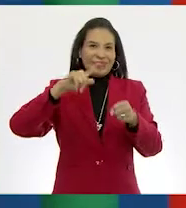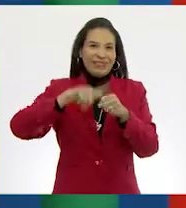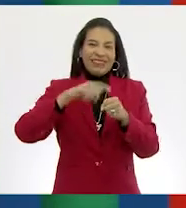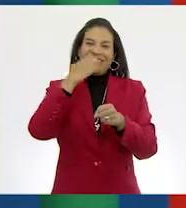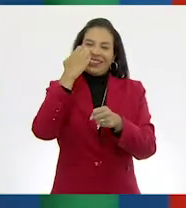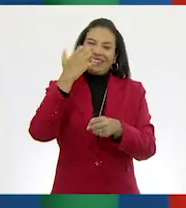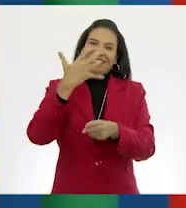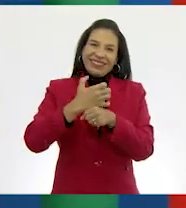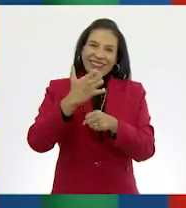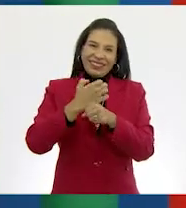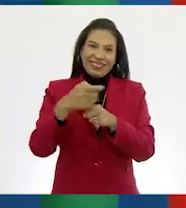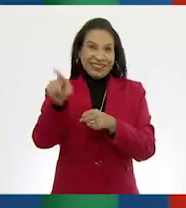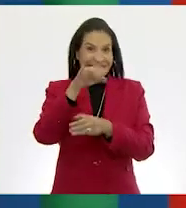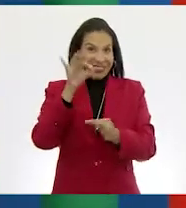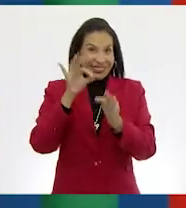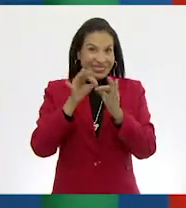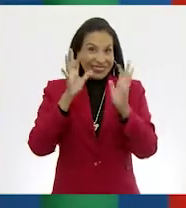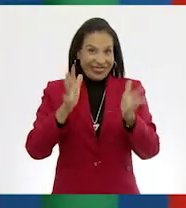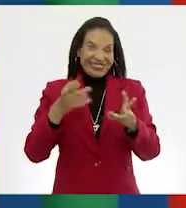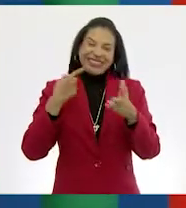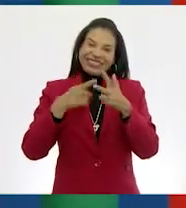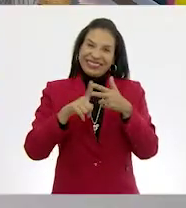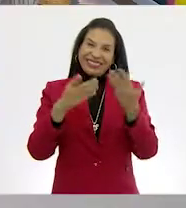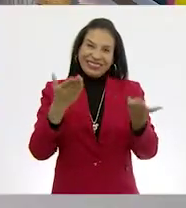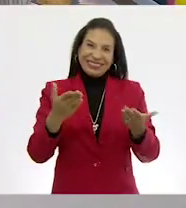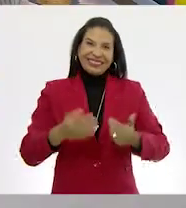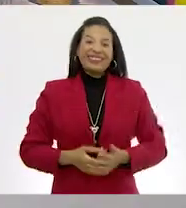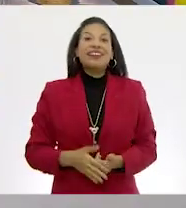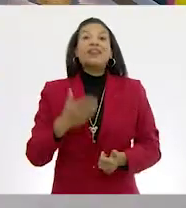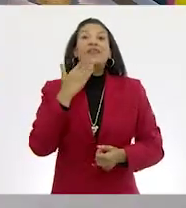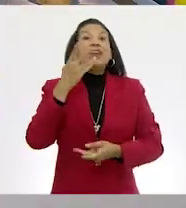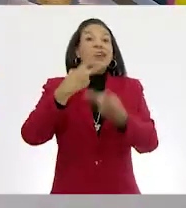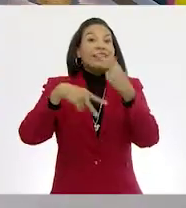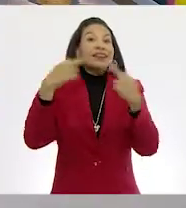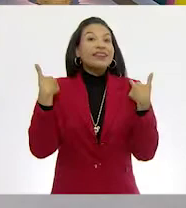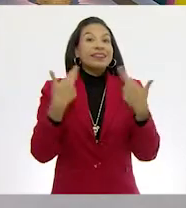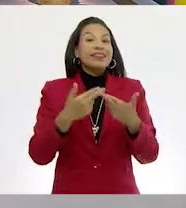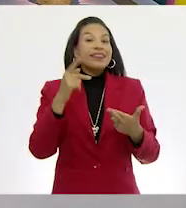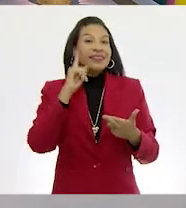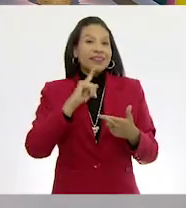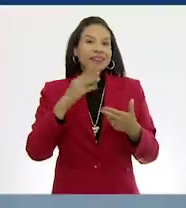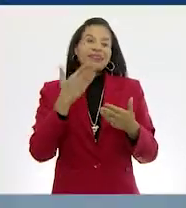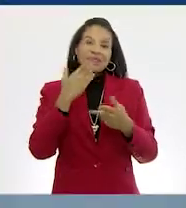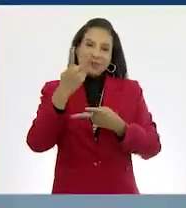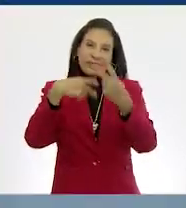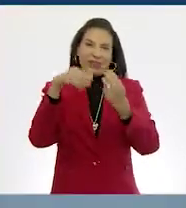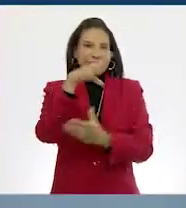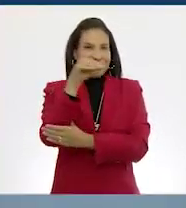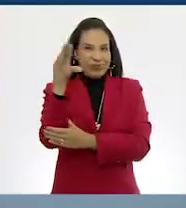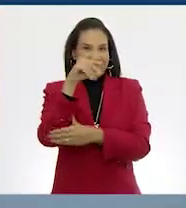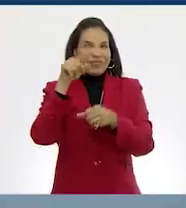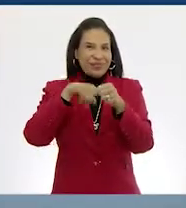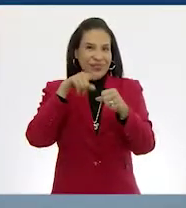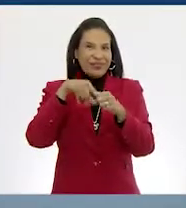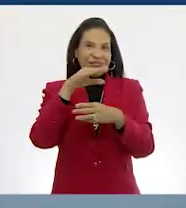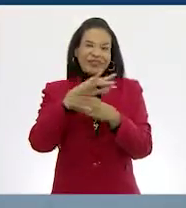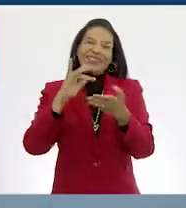quinto grado están listos comenzamos bienvenida a maestría bienvenido ton gracias